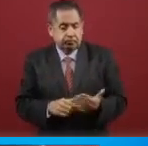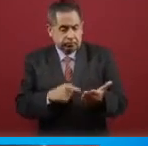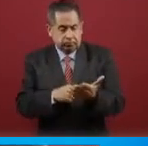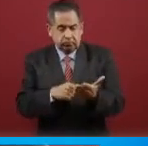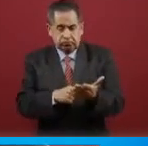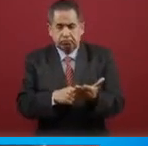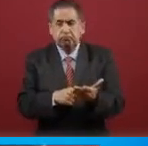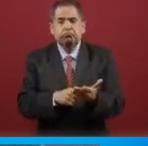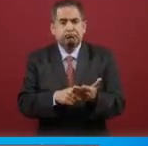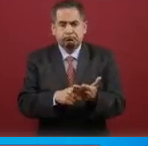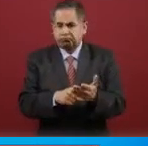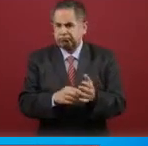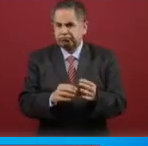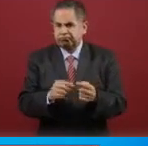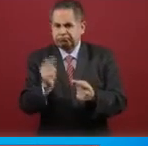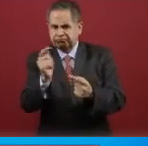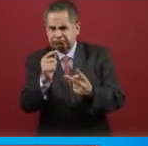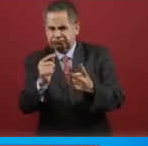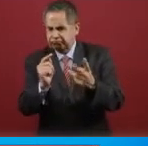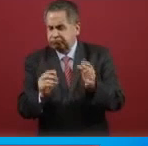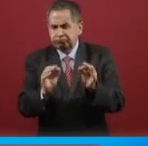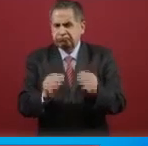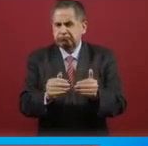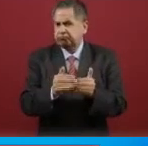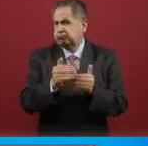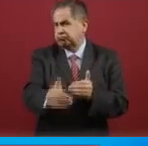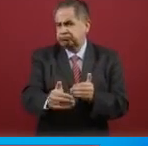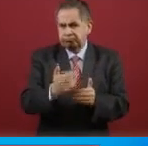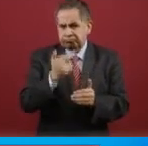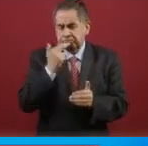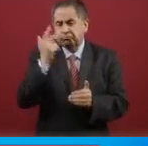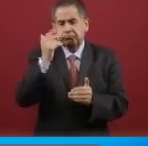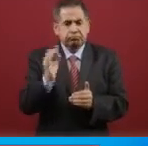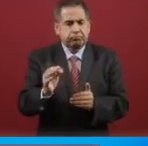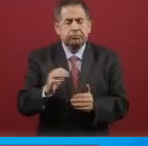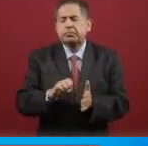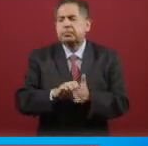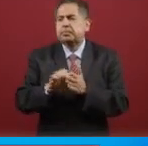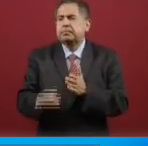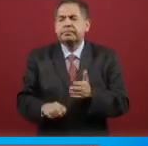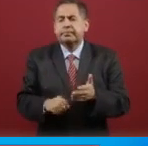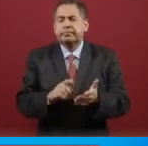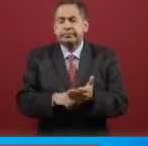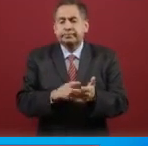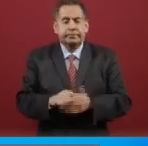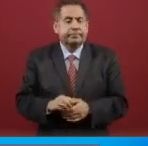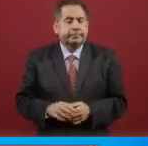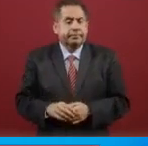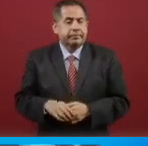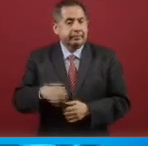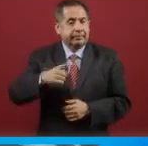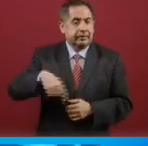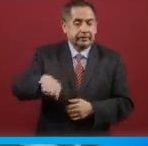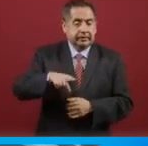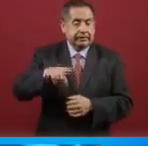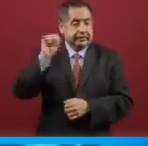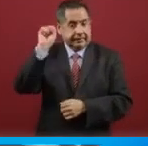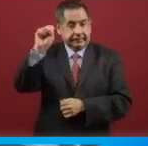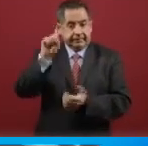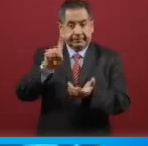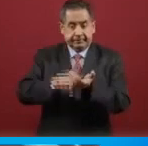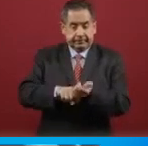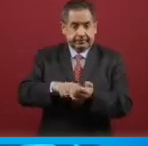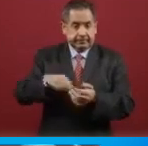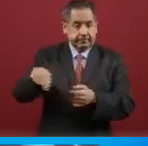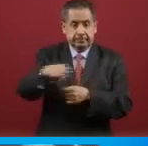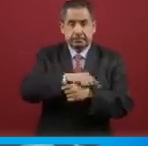persecuciones políticas han terminado con la llegada del nuevo gobierno. La aprobación de la reforma laboral es crucial. Además de beneficiar a los trabajadores, lo es